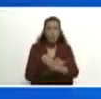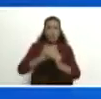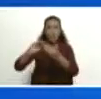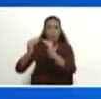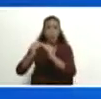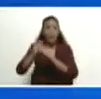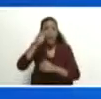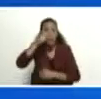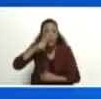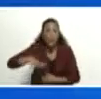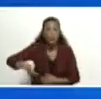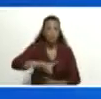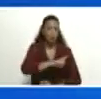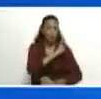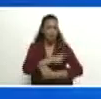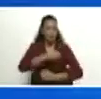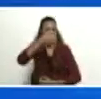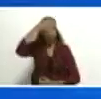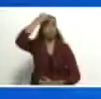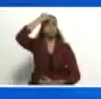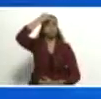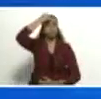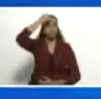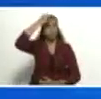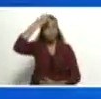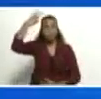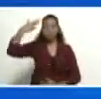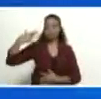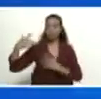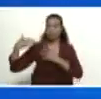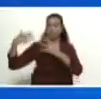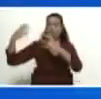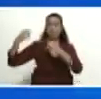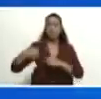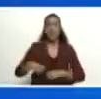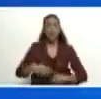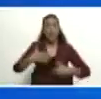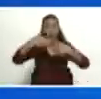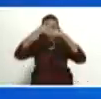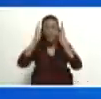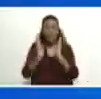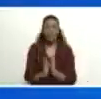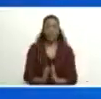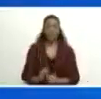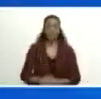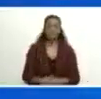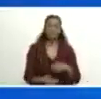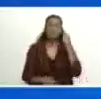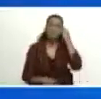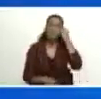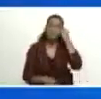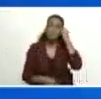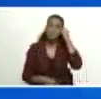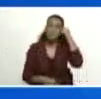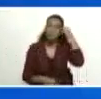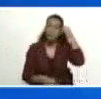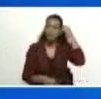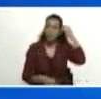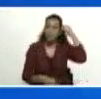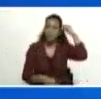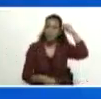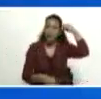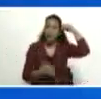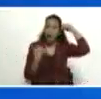el pueblo empoderado, consciente, brillante, hermoso y bendito de Venezuela. Bueno, de La